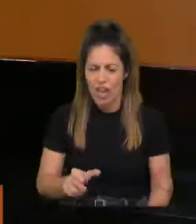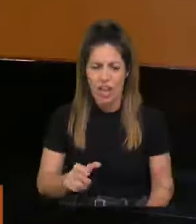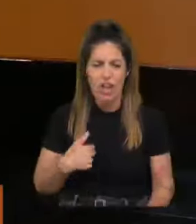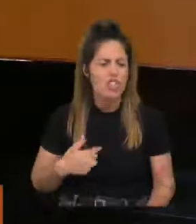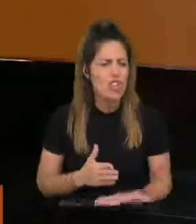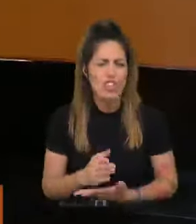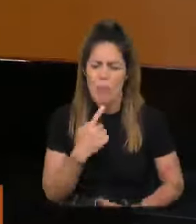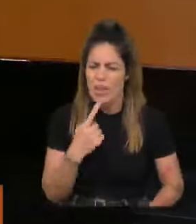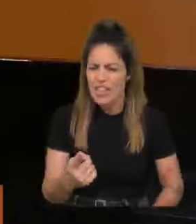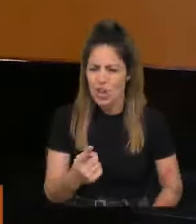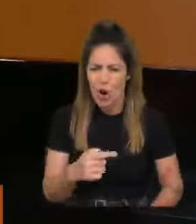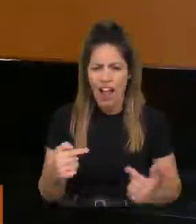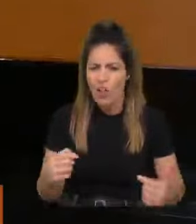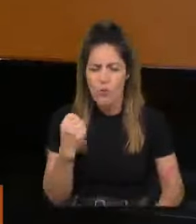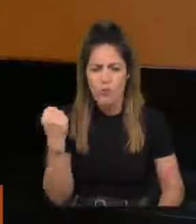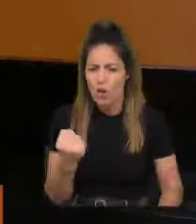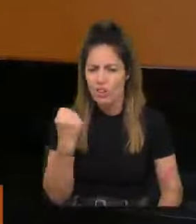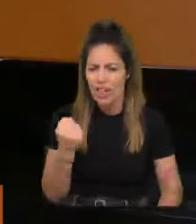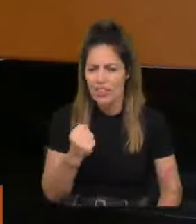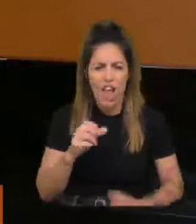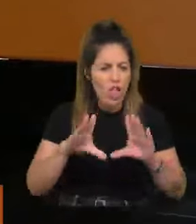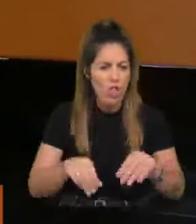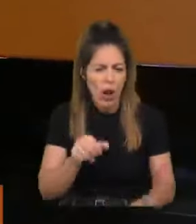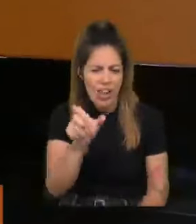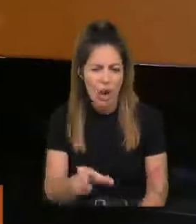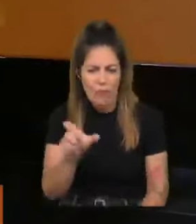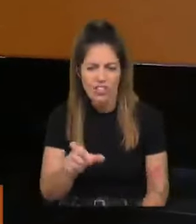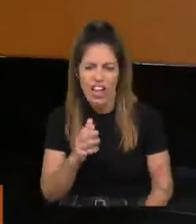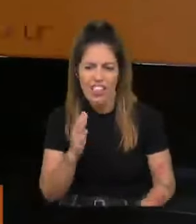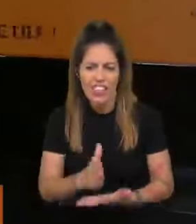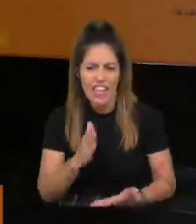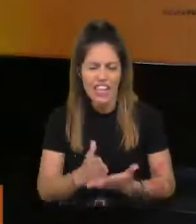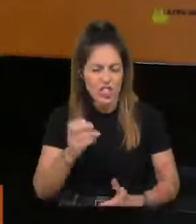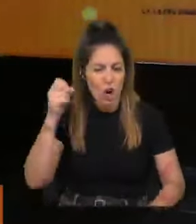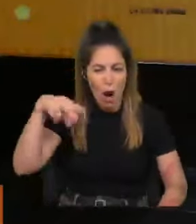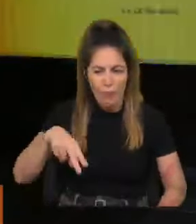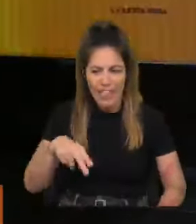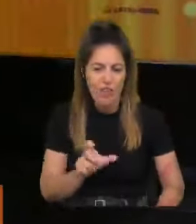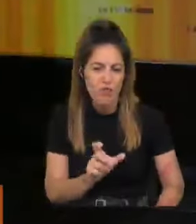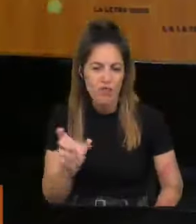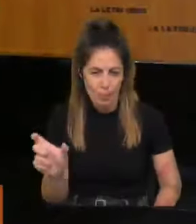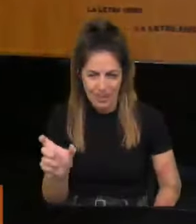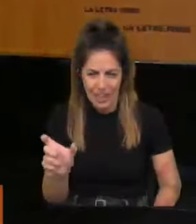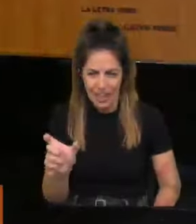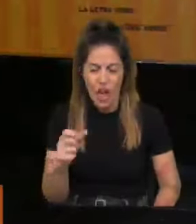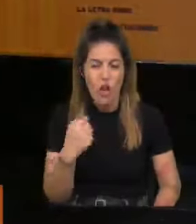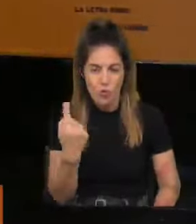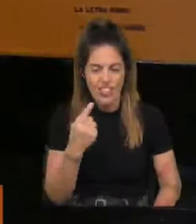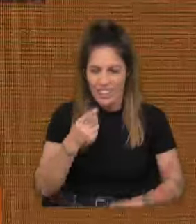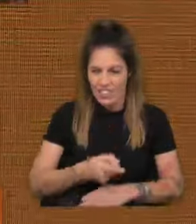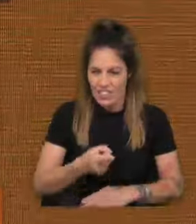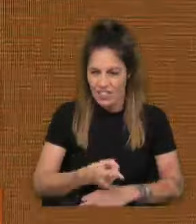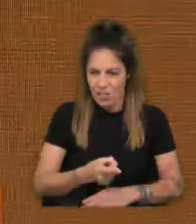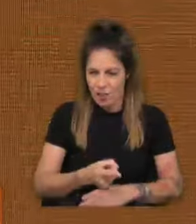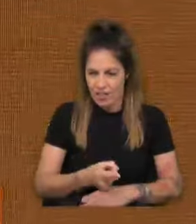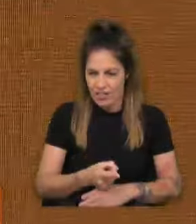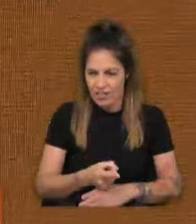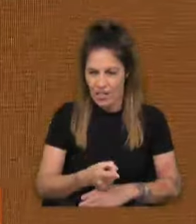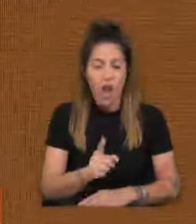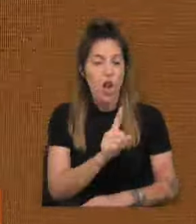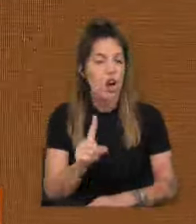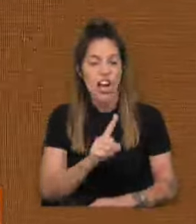que me parece clave todas las personas tenemos derecho a opinar y fundamentar nuestras decisiones